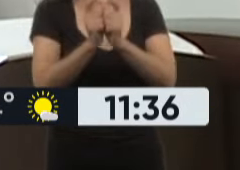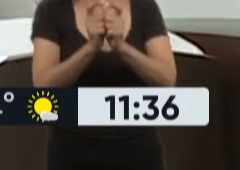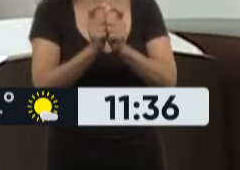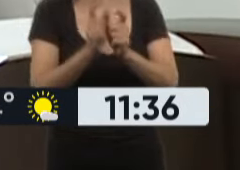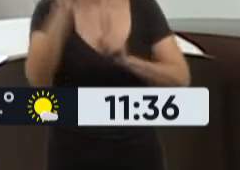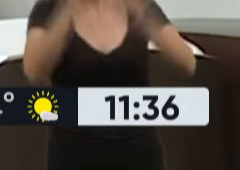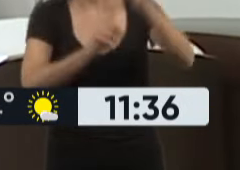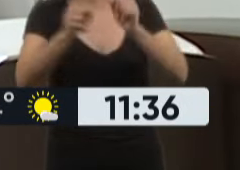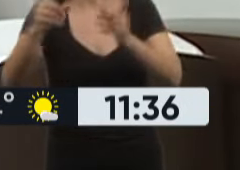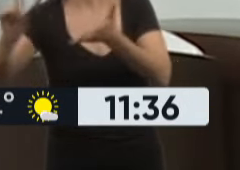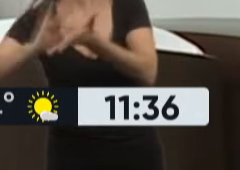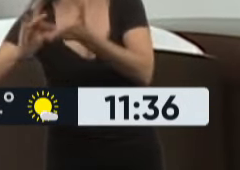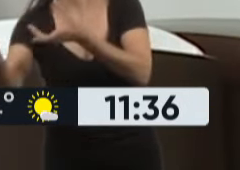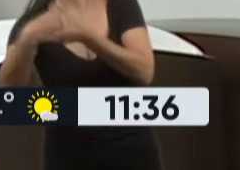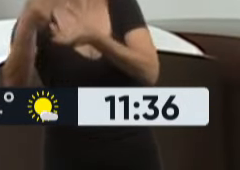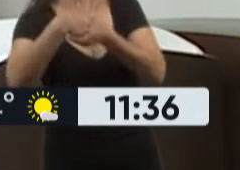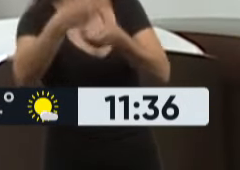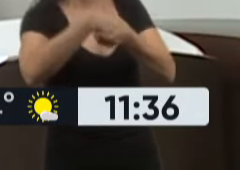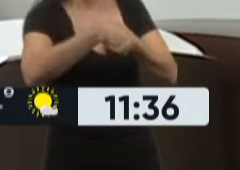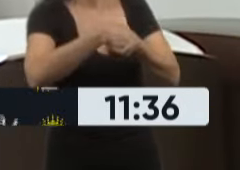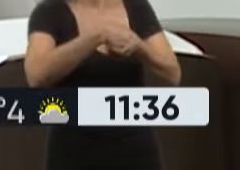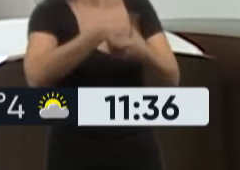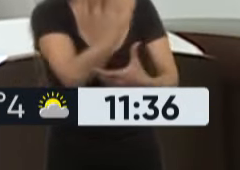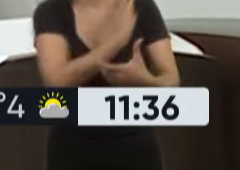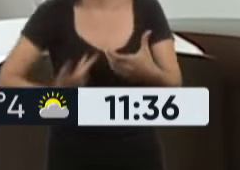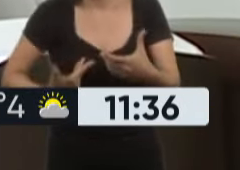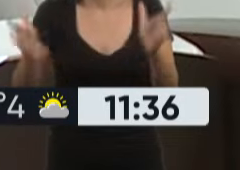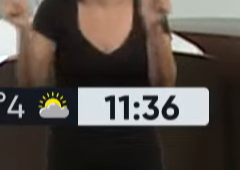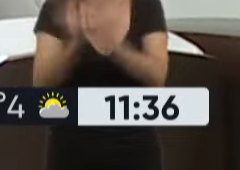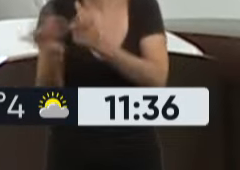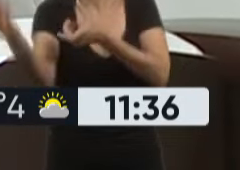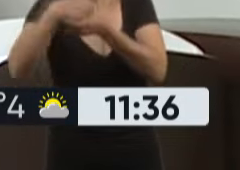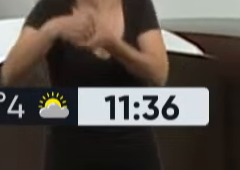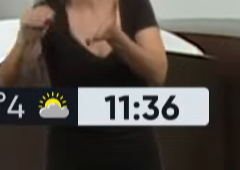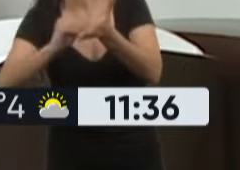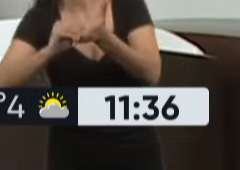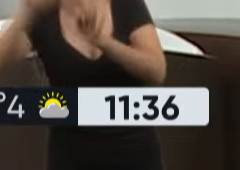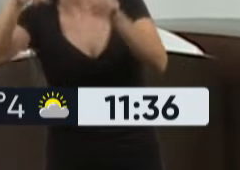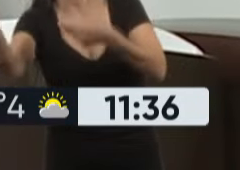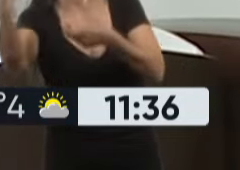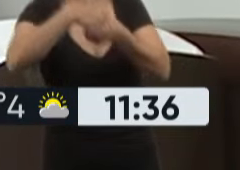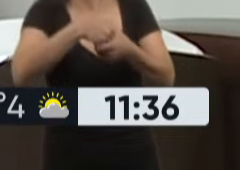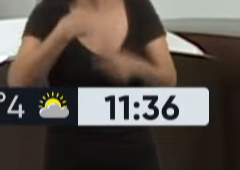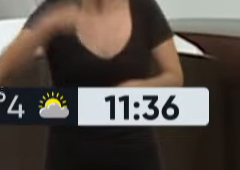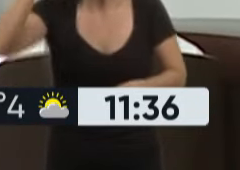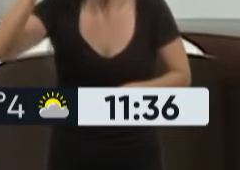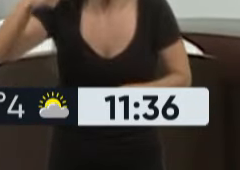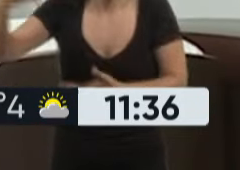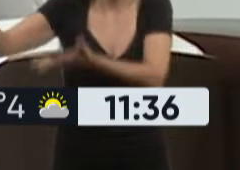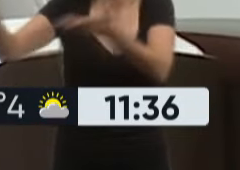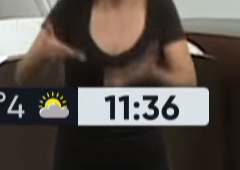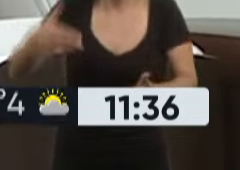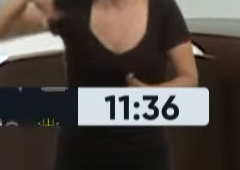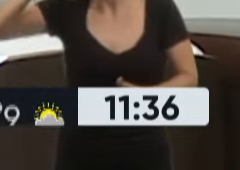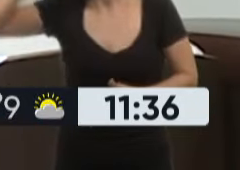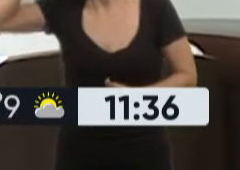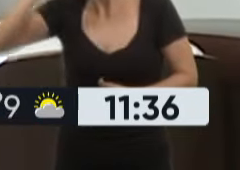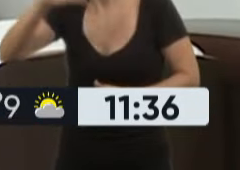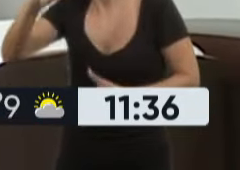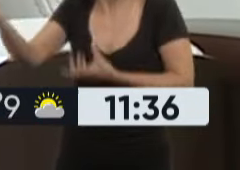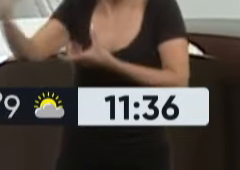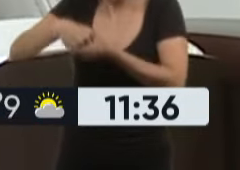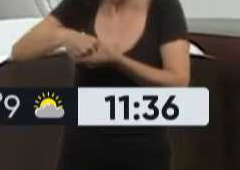diputados va a tener presidente Miley si piensan invitarlo a picheto por ahí ya lo invitaron y yo no lo